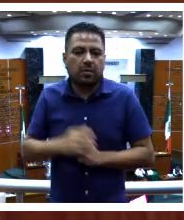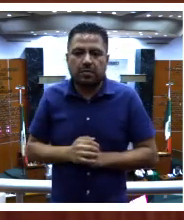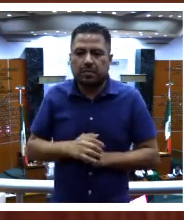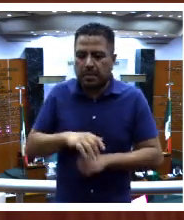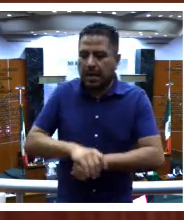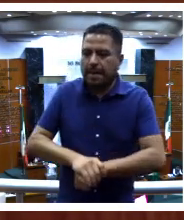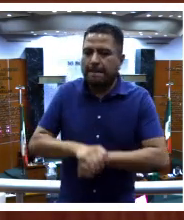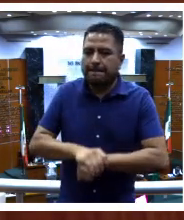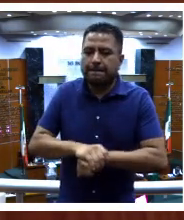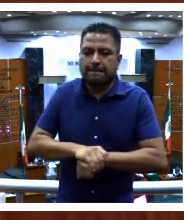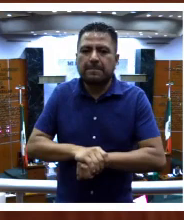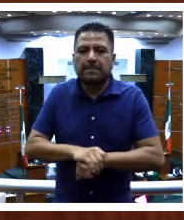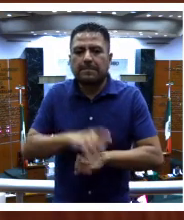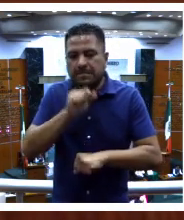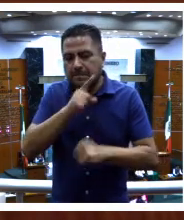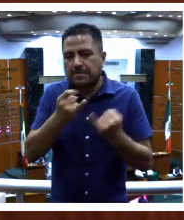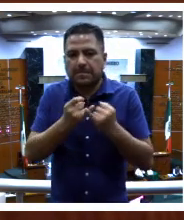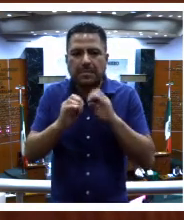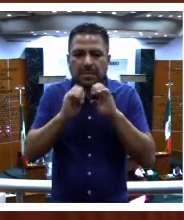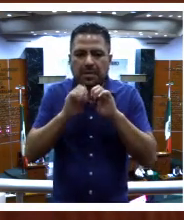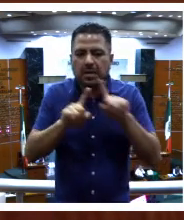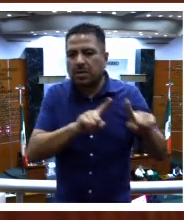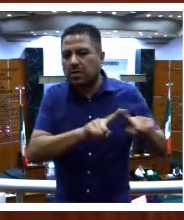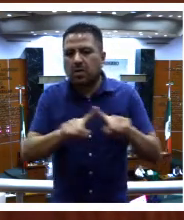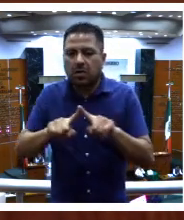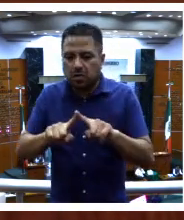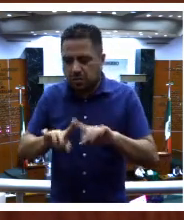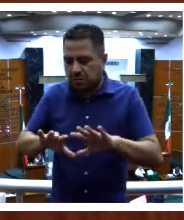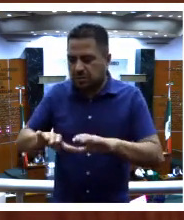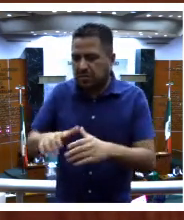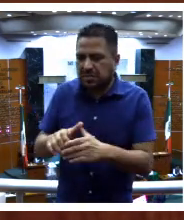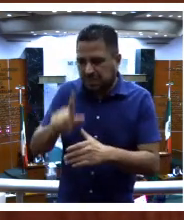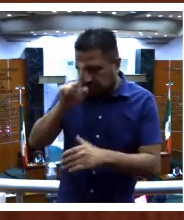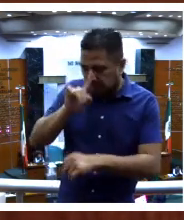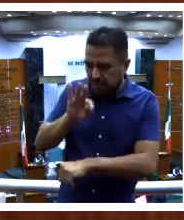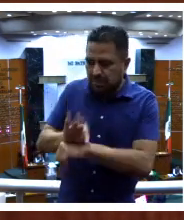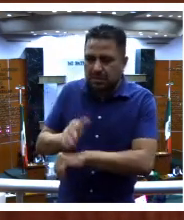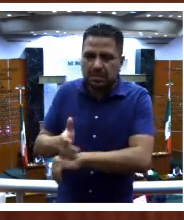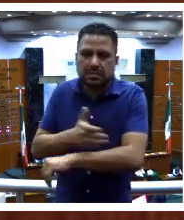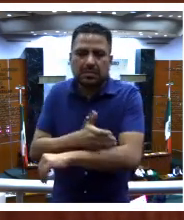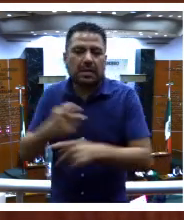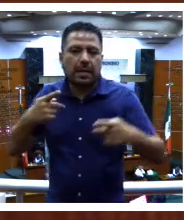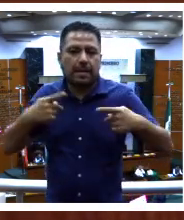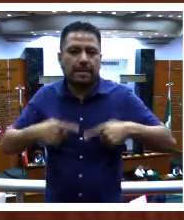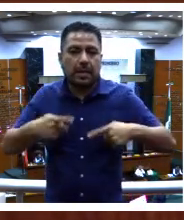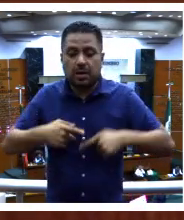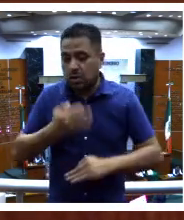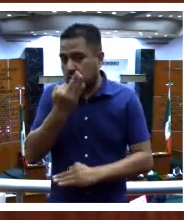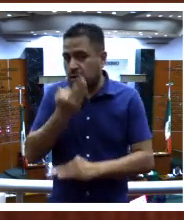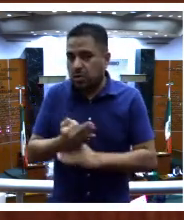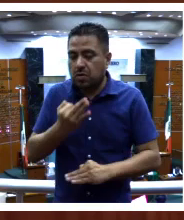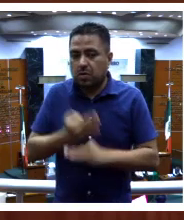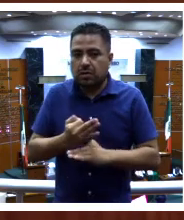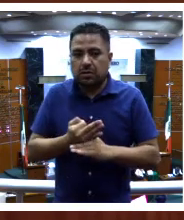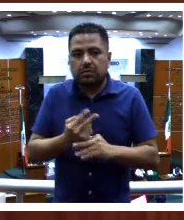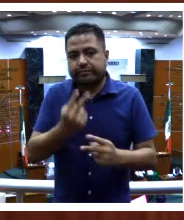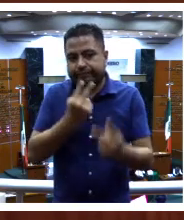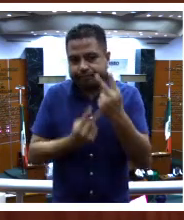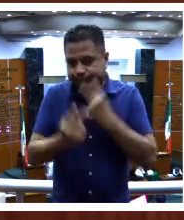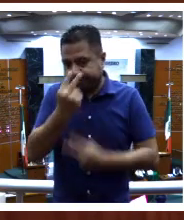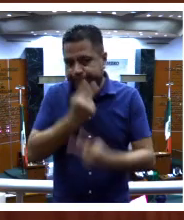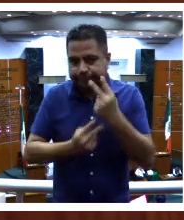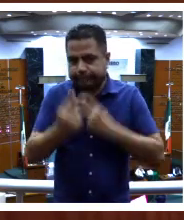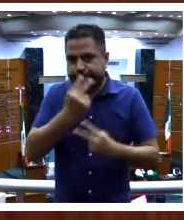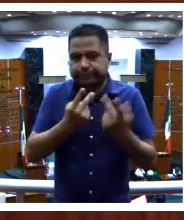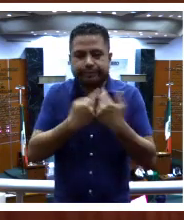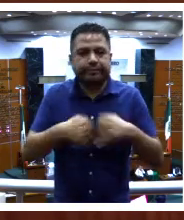nuestras amigas y amigos de la prensa, al cuerpo de asesores que nos acompaña y a la ciudadanía que se encuentra sintonizando